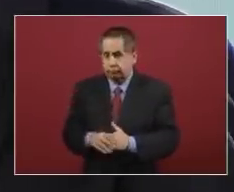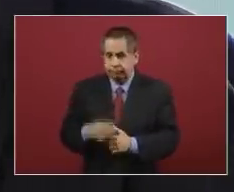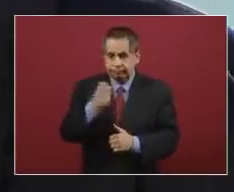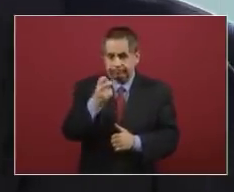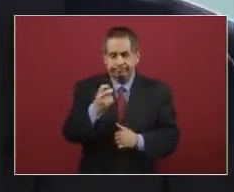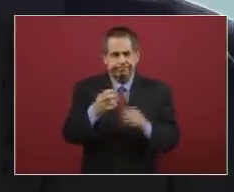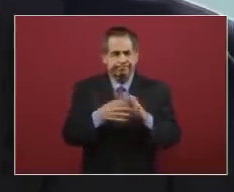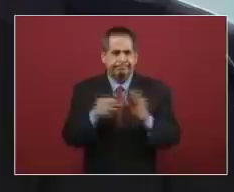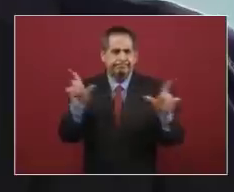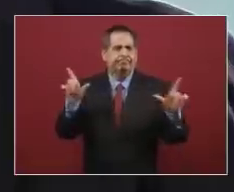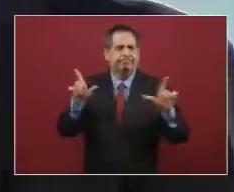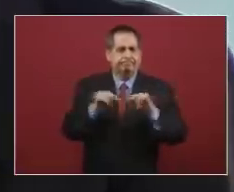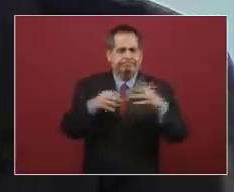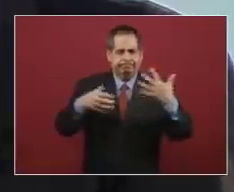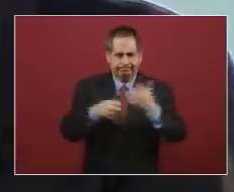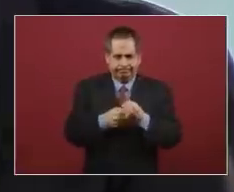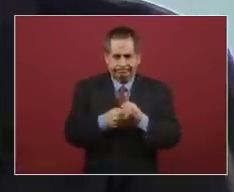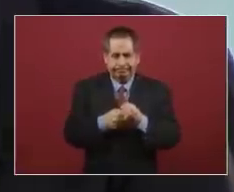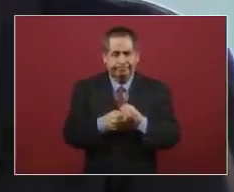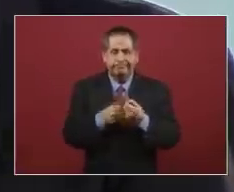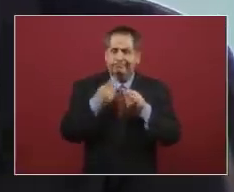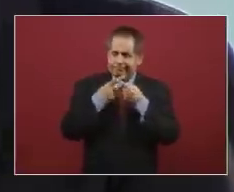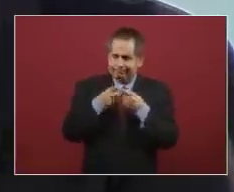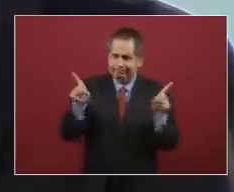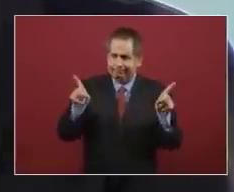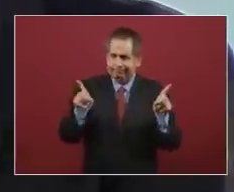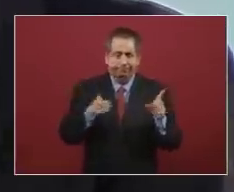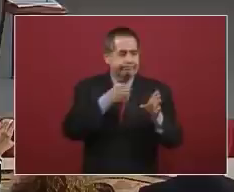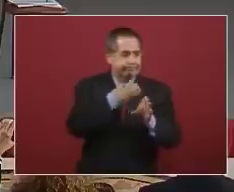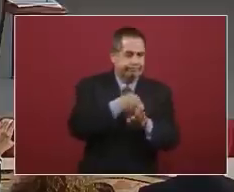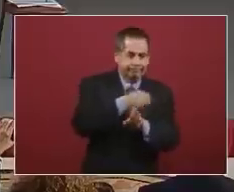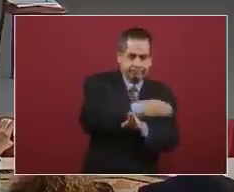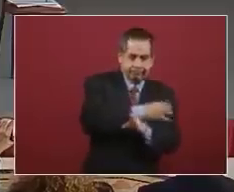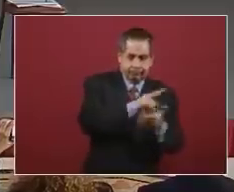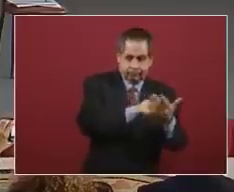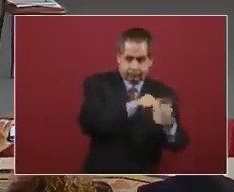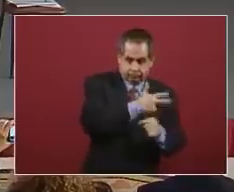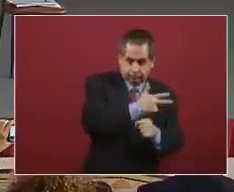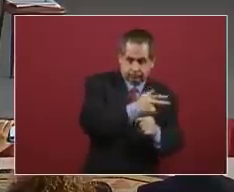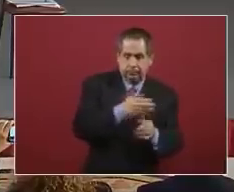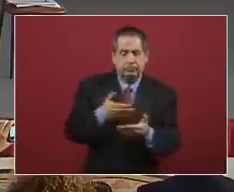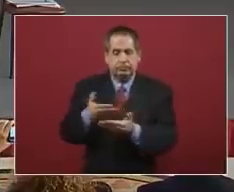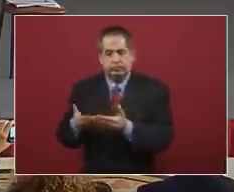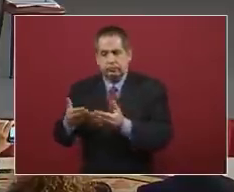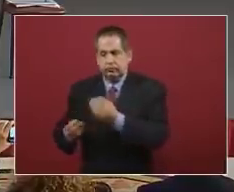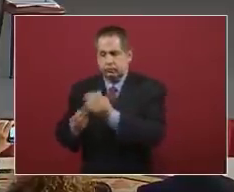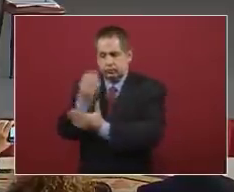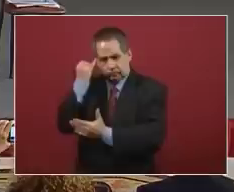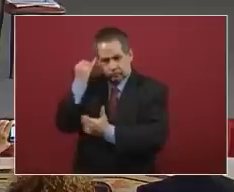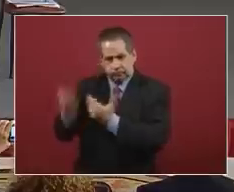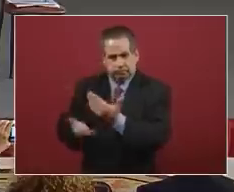resumen de la enorme diferencia que hay entre una propuesta y la otra.